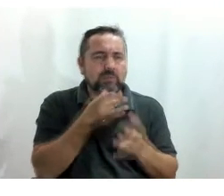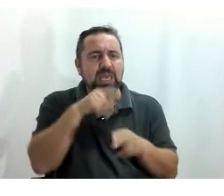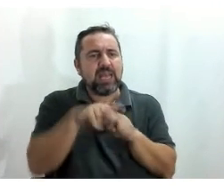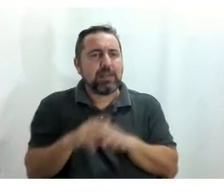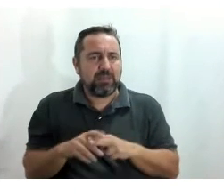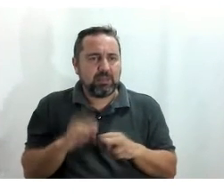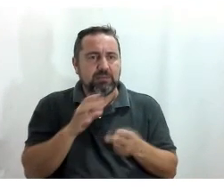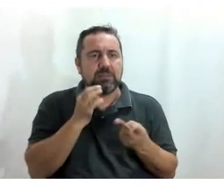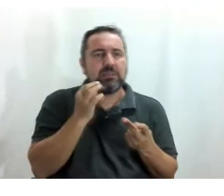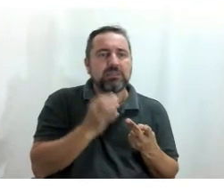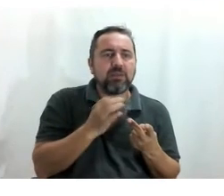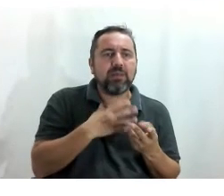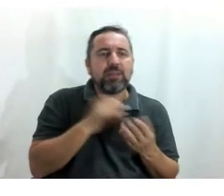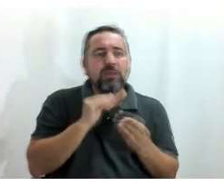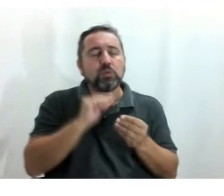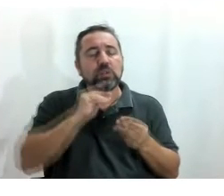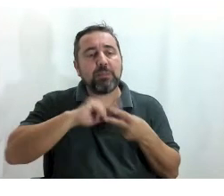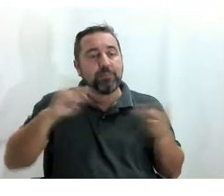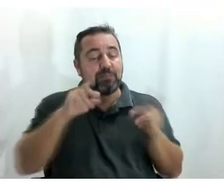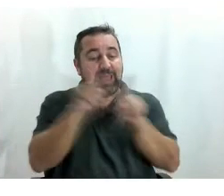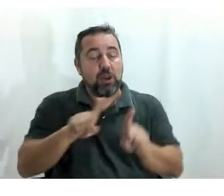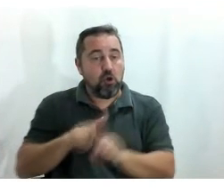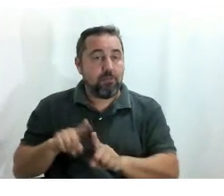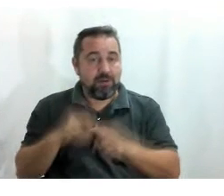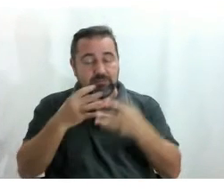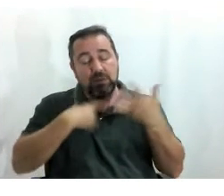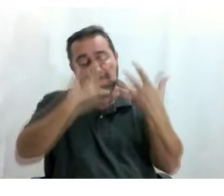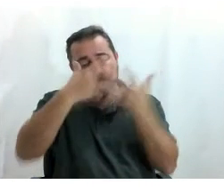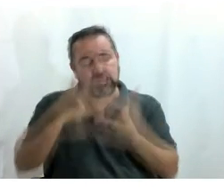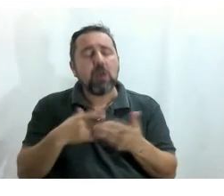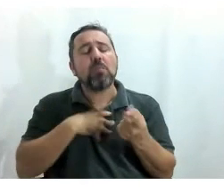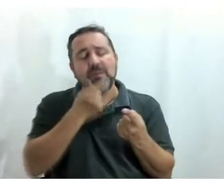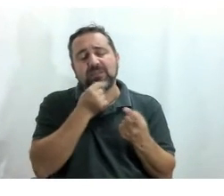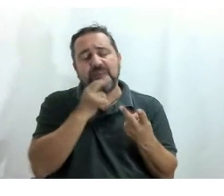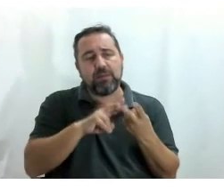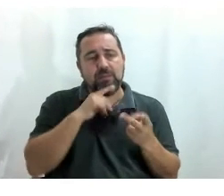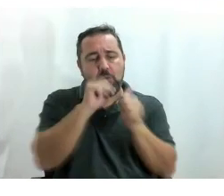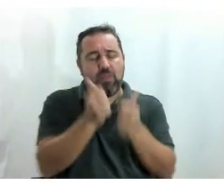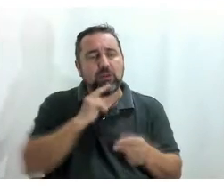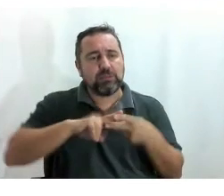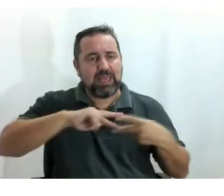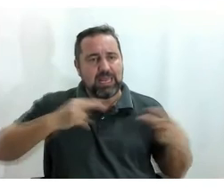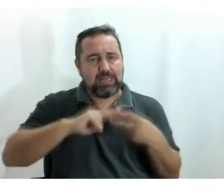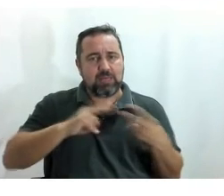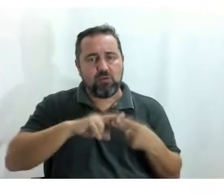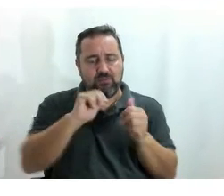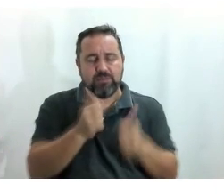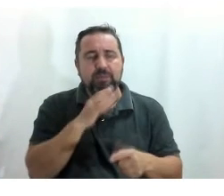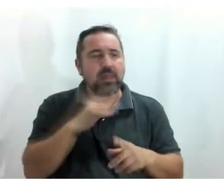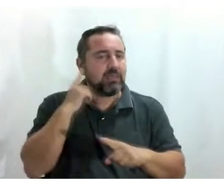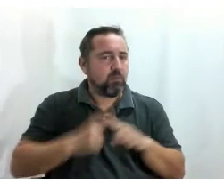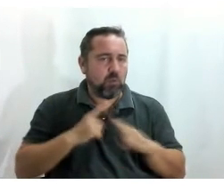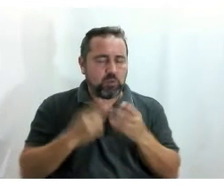todo de edición de su genoma, que nos permiten obtener muchísimos modelos genéticos para estudiar la hipoacusia.